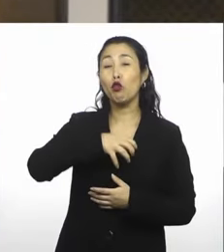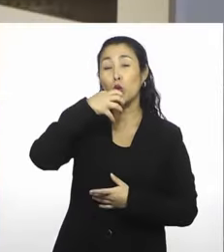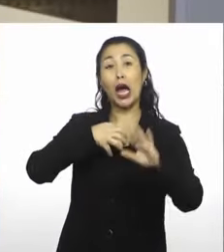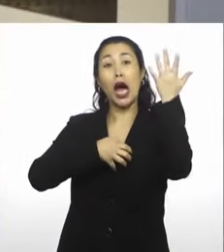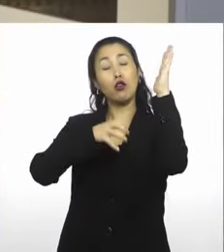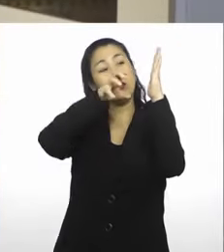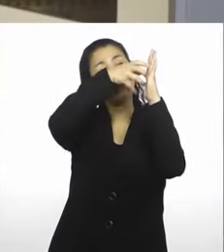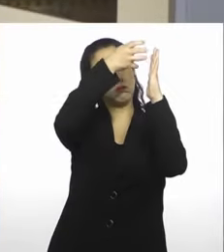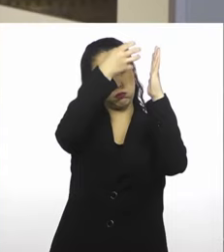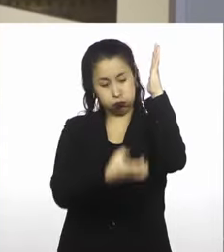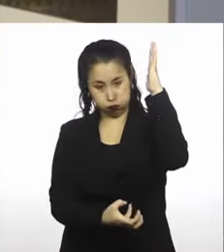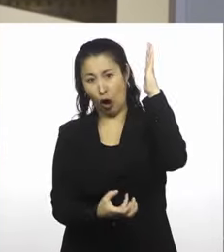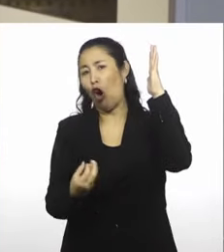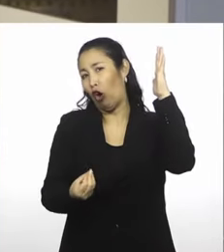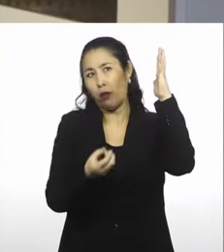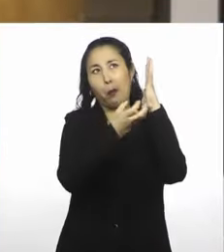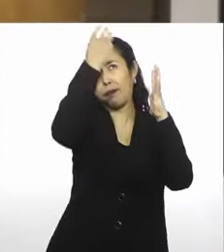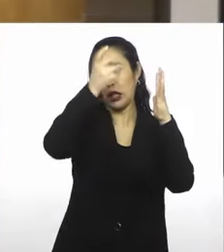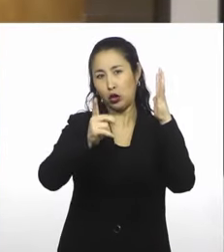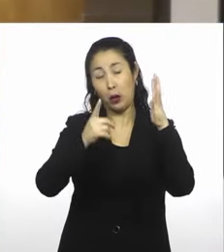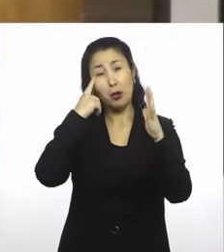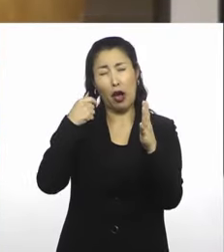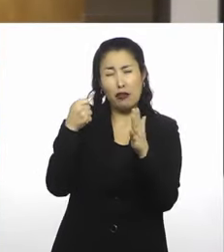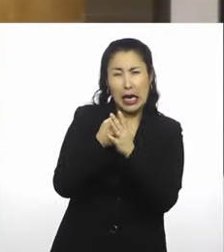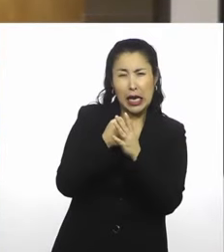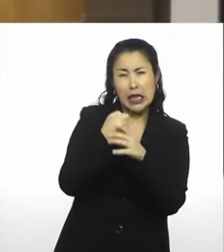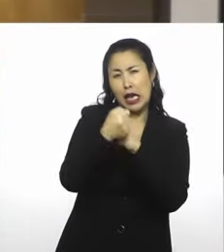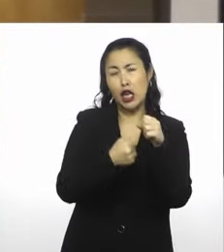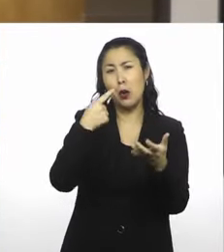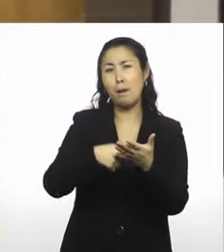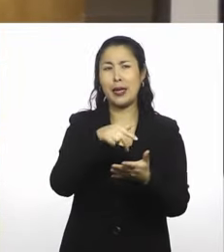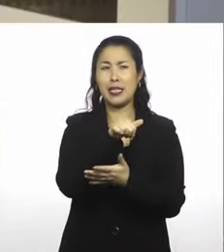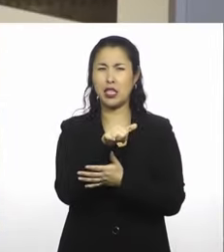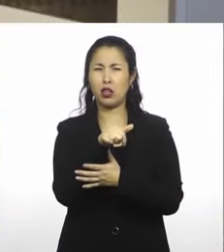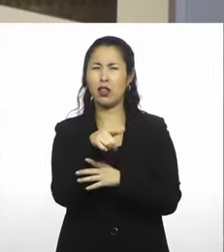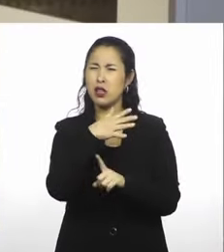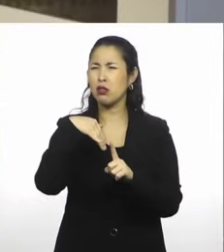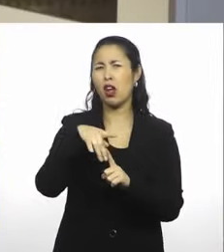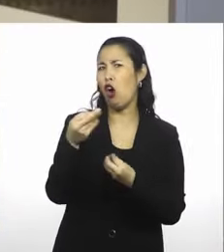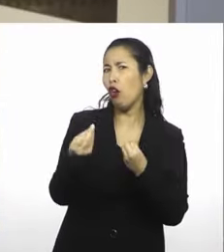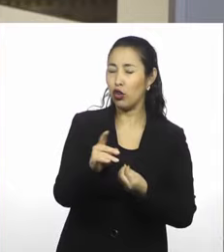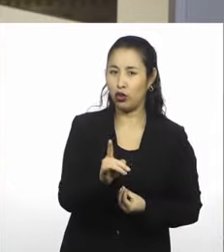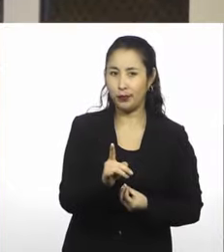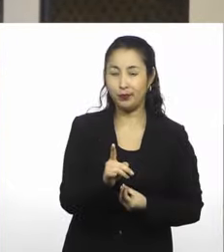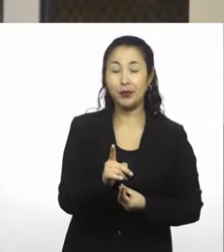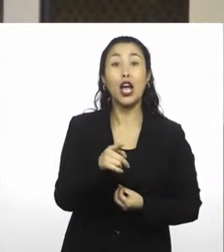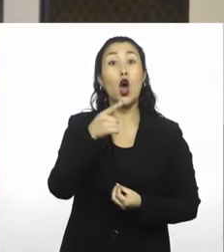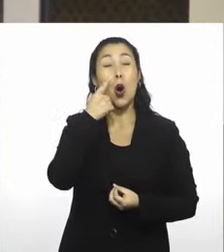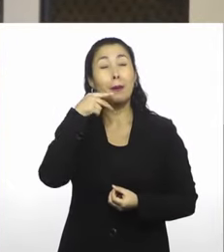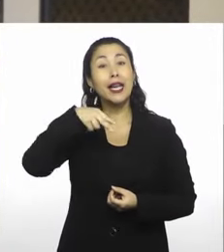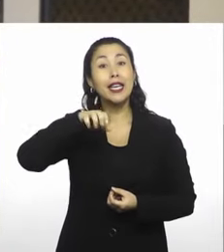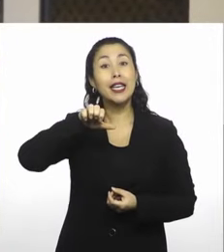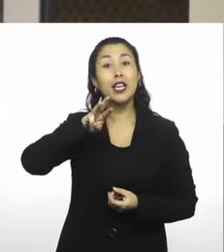árboles. Pero a finales del año 1600 habían cosas que no eran muy obvias. Gracias a Isaac Newton, que nos dejó